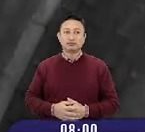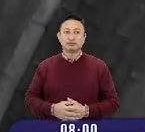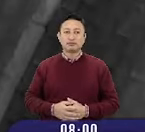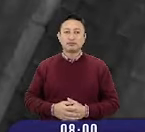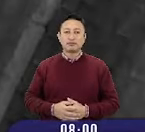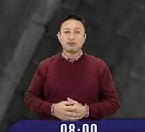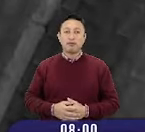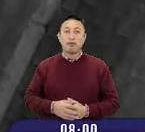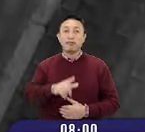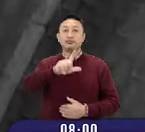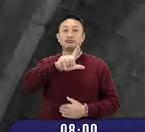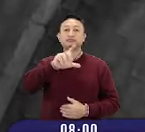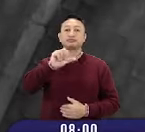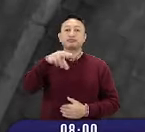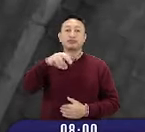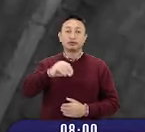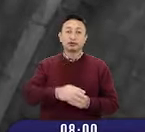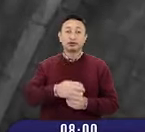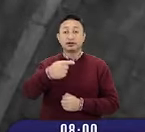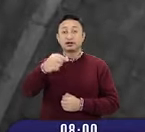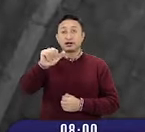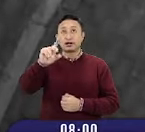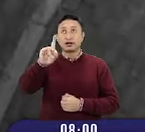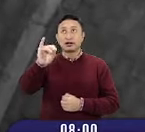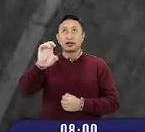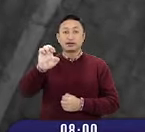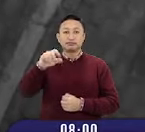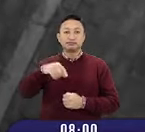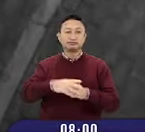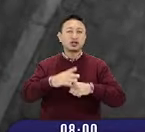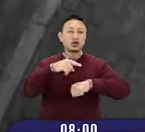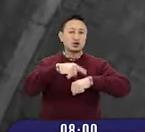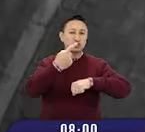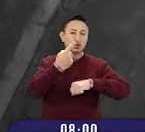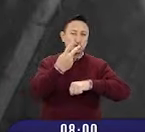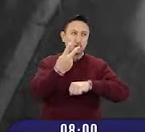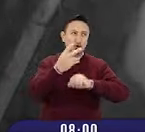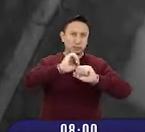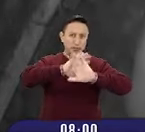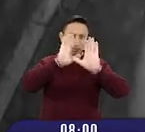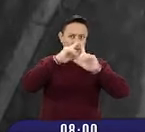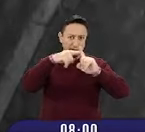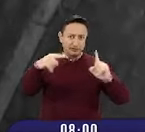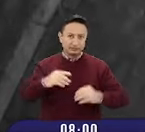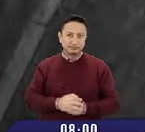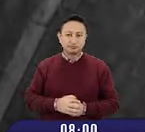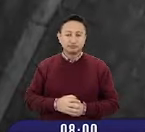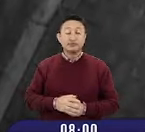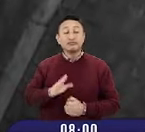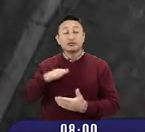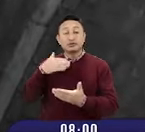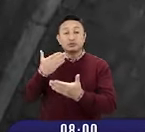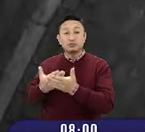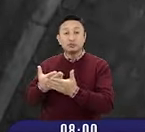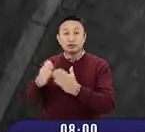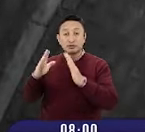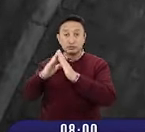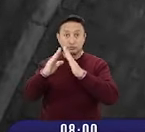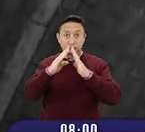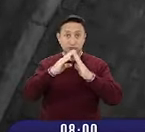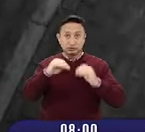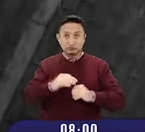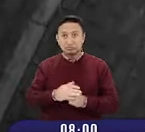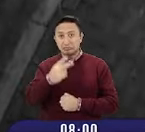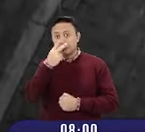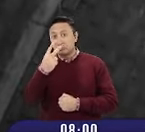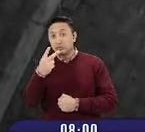Llano Grande, norte de Quito. Eran eso de las 2:30 de la mañana. Los delincuentes fueron al conjunto residencial. Miraron si es